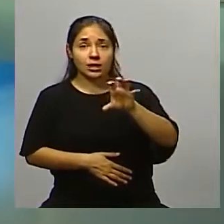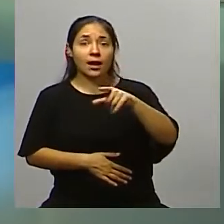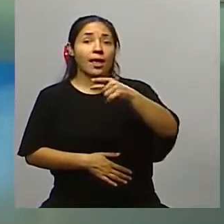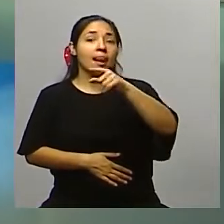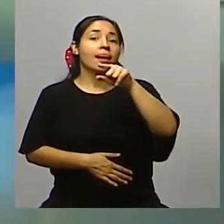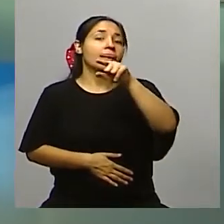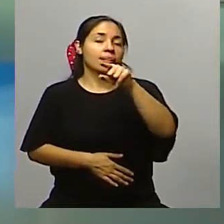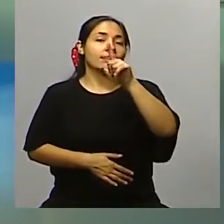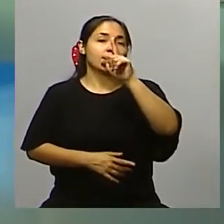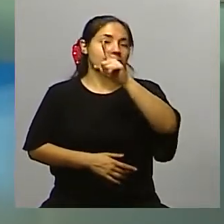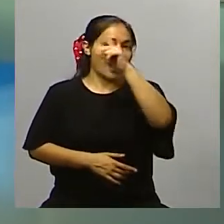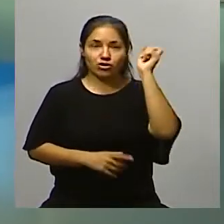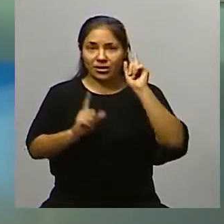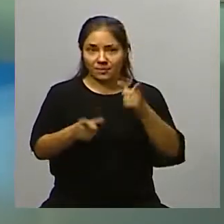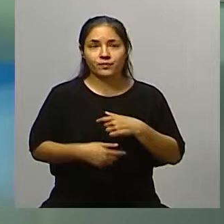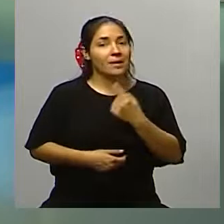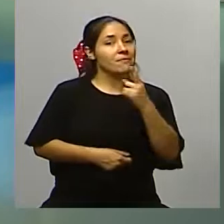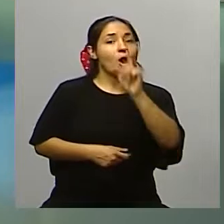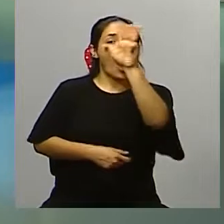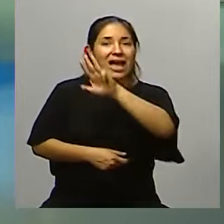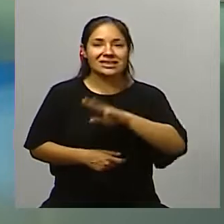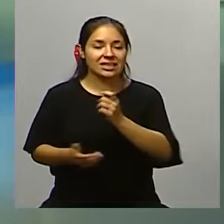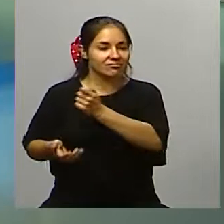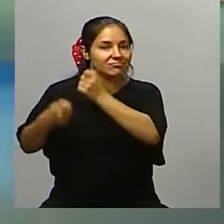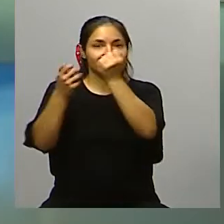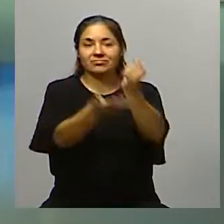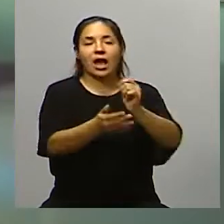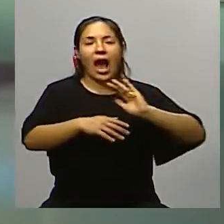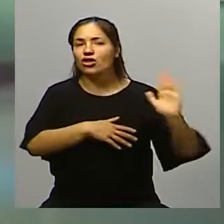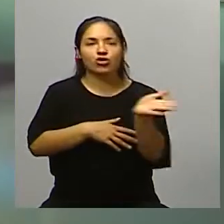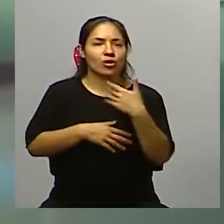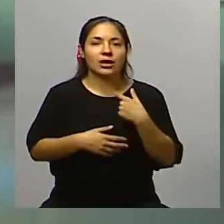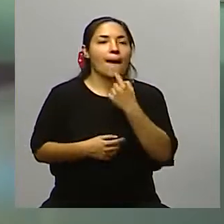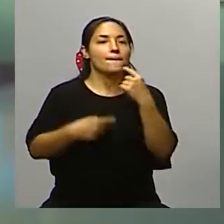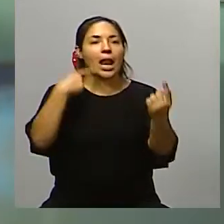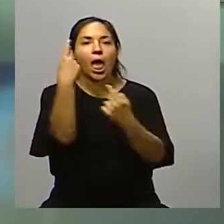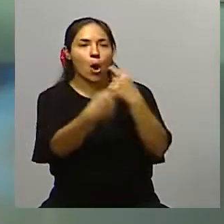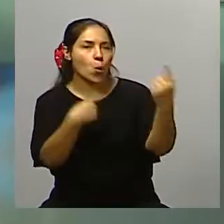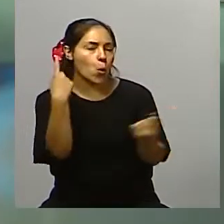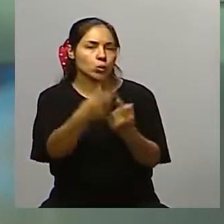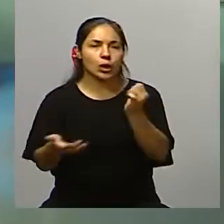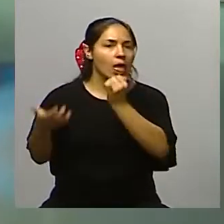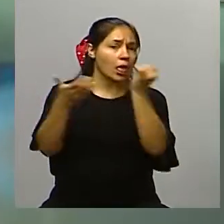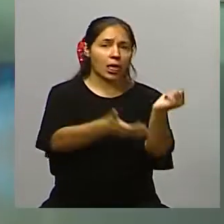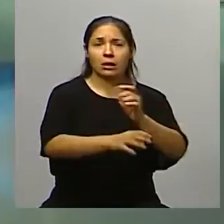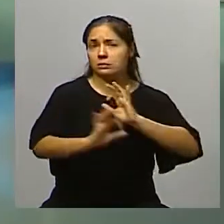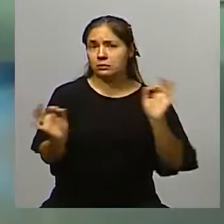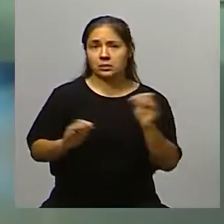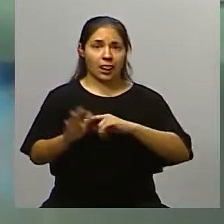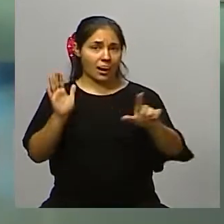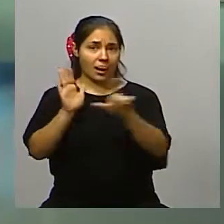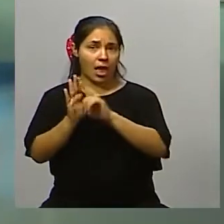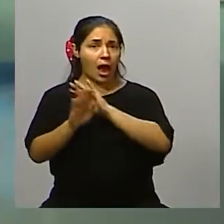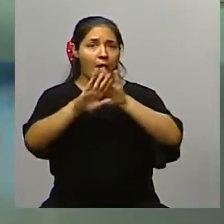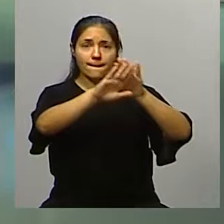son universales, ¿no? Y en ningún momento se le pregunta absolutamente nada al momento de otorgarlo, están establecidos por ley, por lo